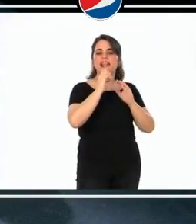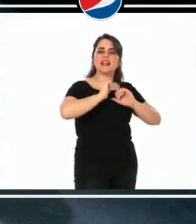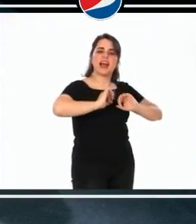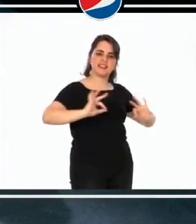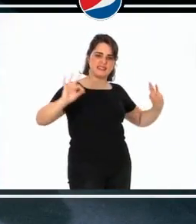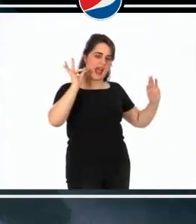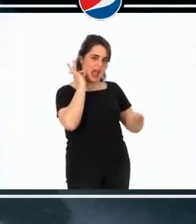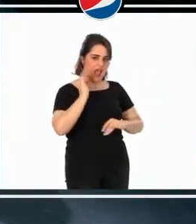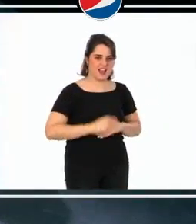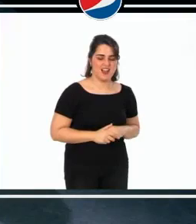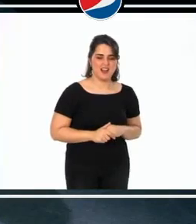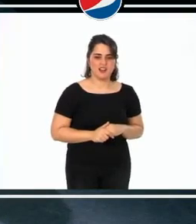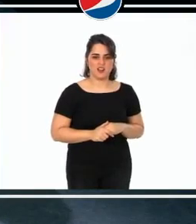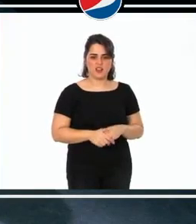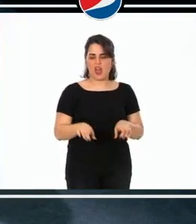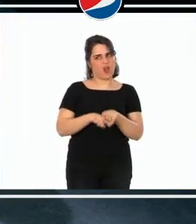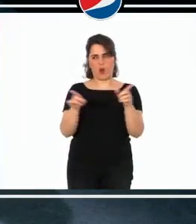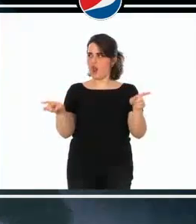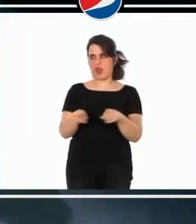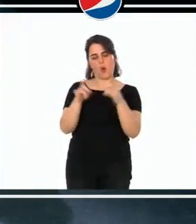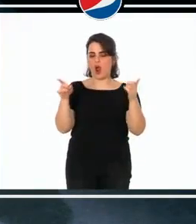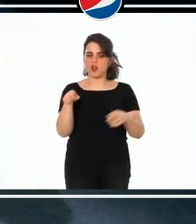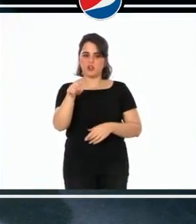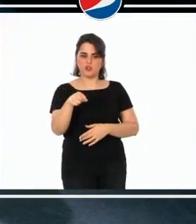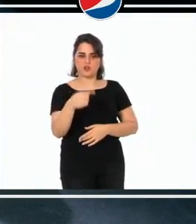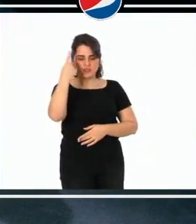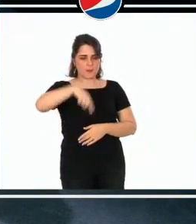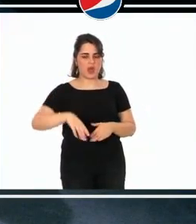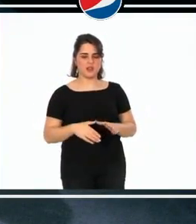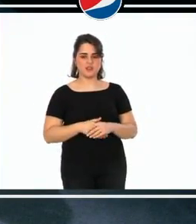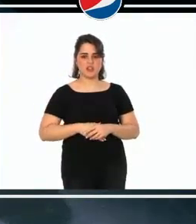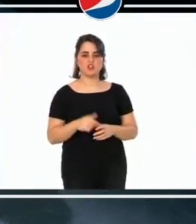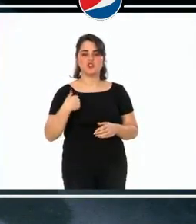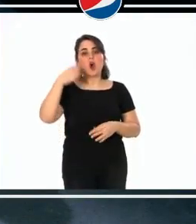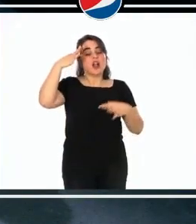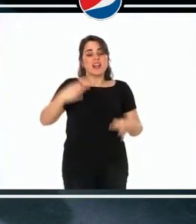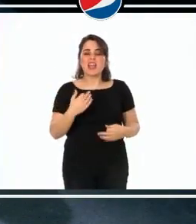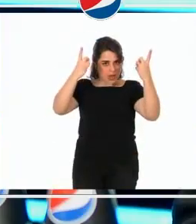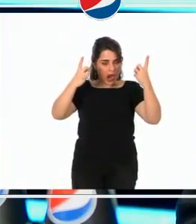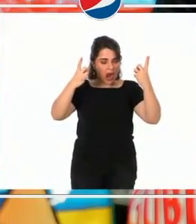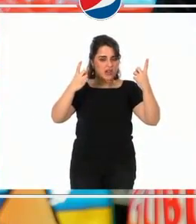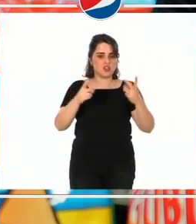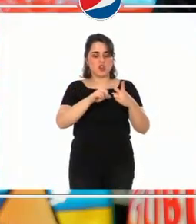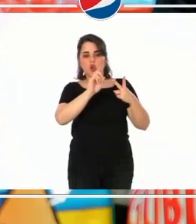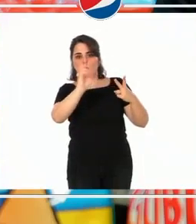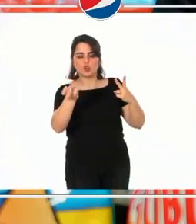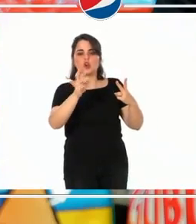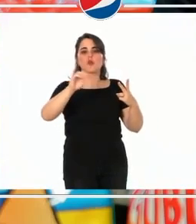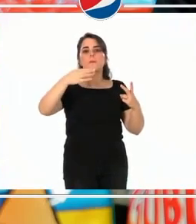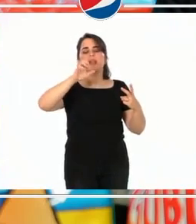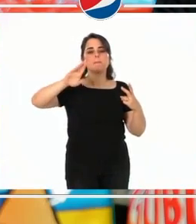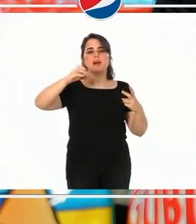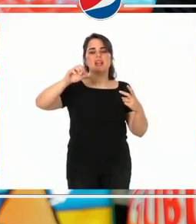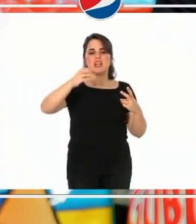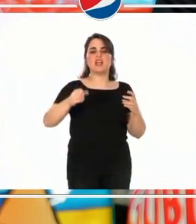igual. Vamos a ver. Igual, Ander, da igual. La música tuve que escucharla de este año solo. No, no, no, pero creía que había que decir una en plan actual. Robert Parker, Light in the